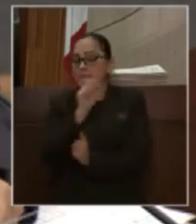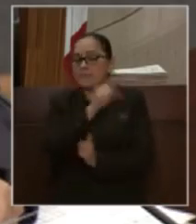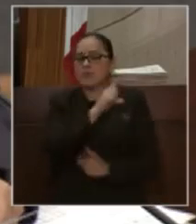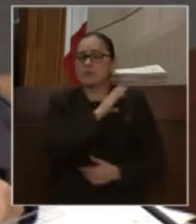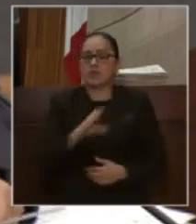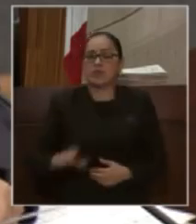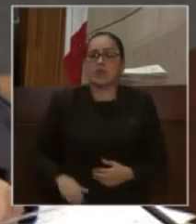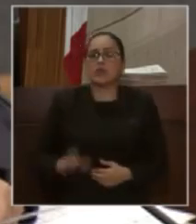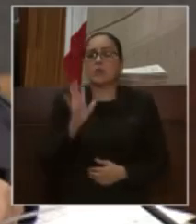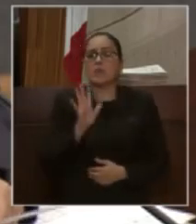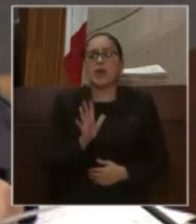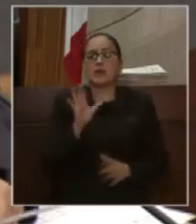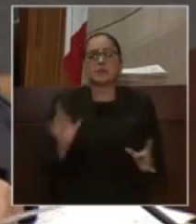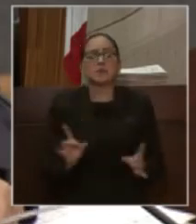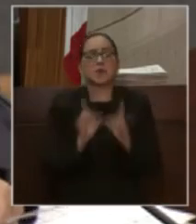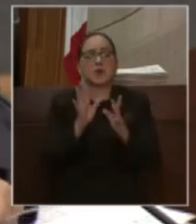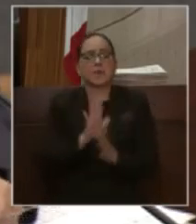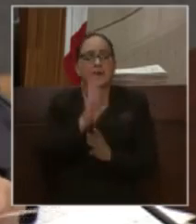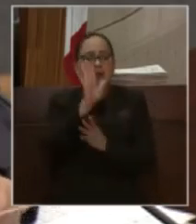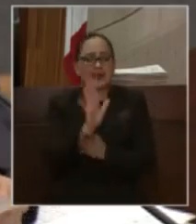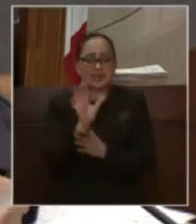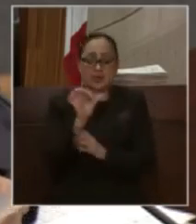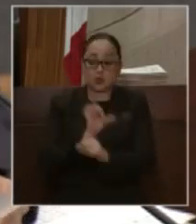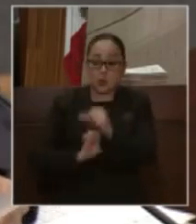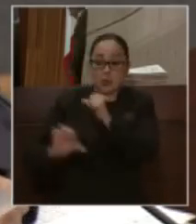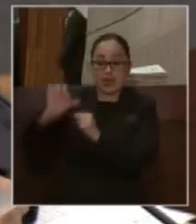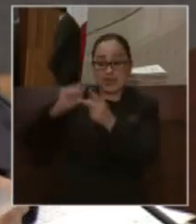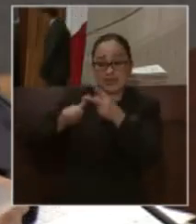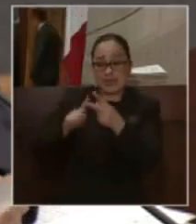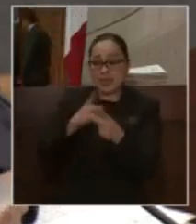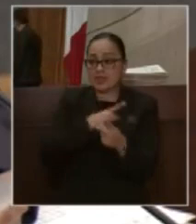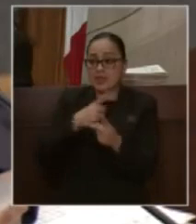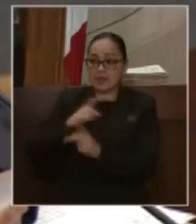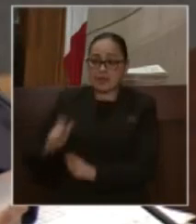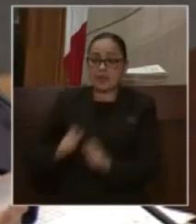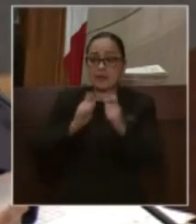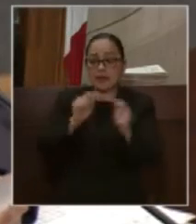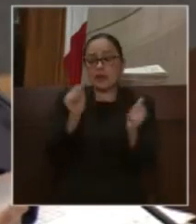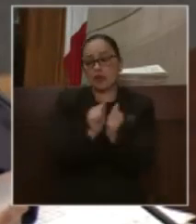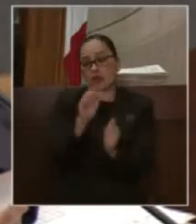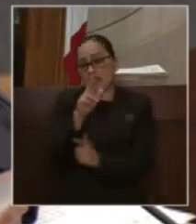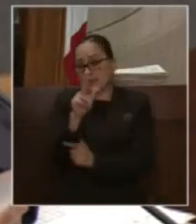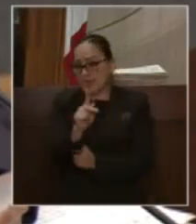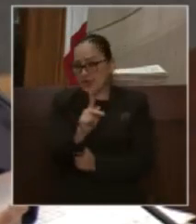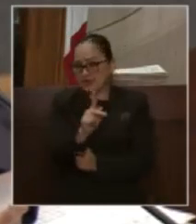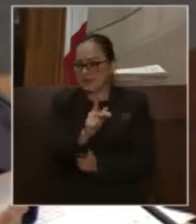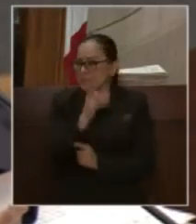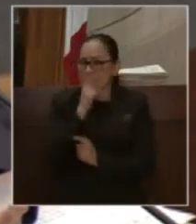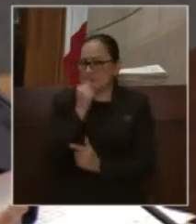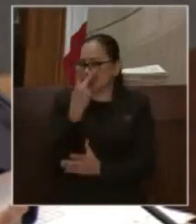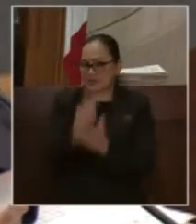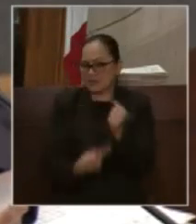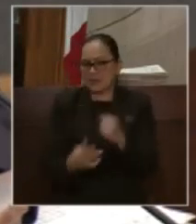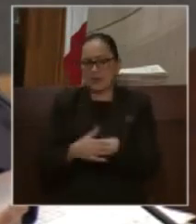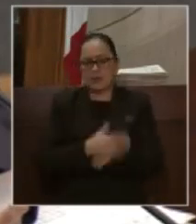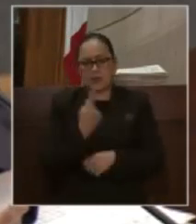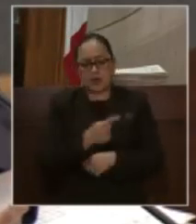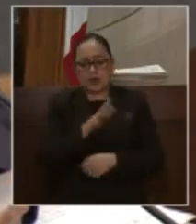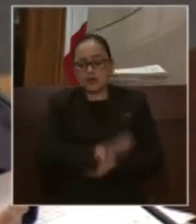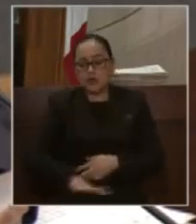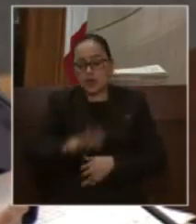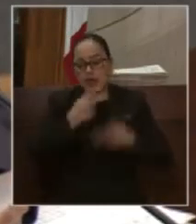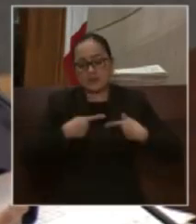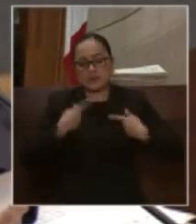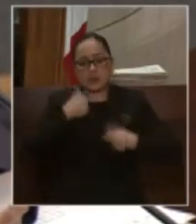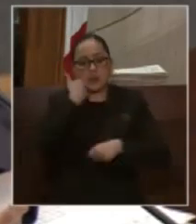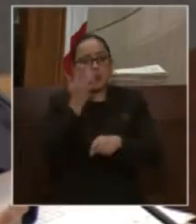se surte un supuesto excepcional que impide que al suplente de esa fórmula le sea asignada la curul de representación proporcional, pues para preservar la voluntad